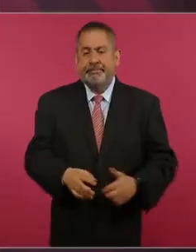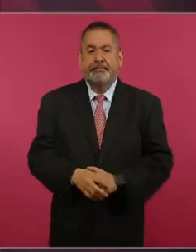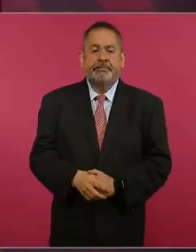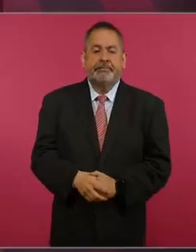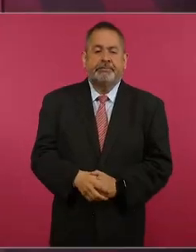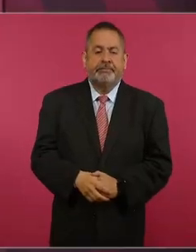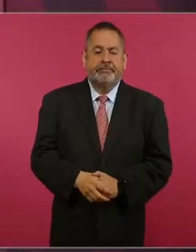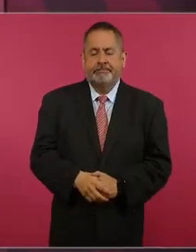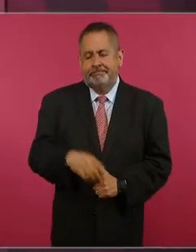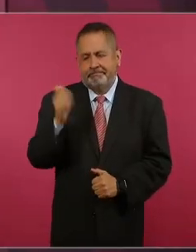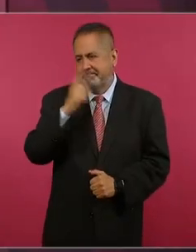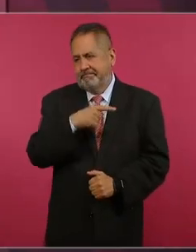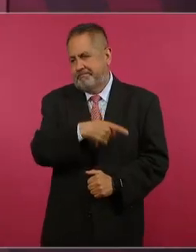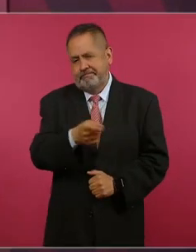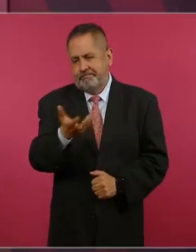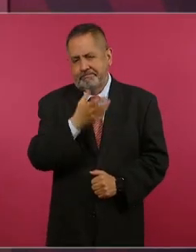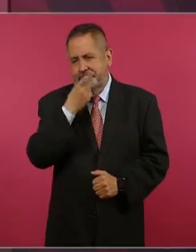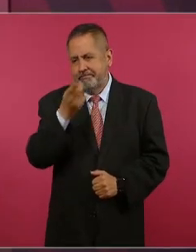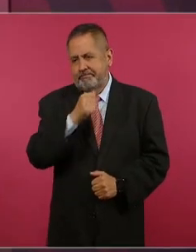Está muy difícil.